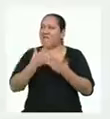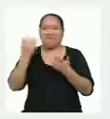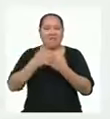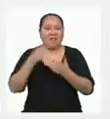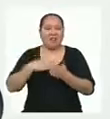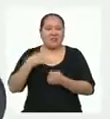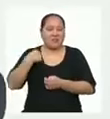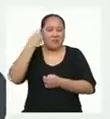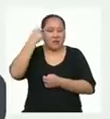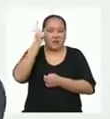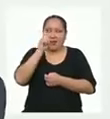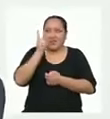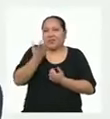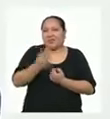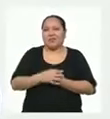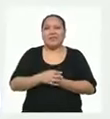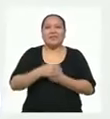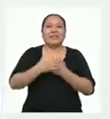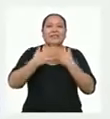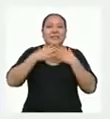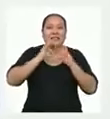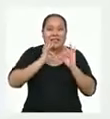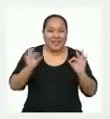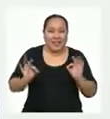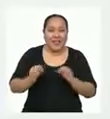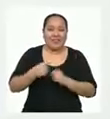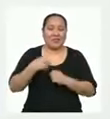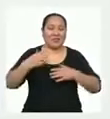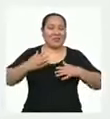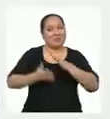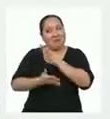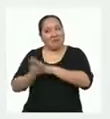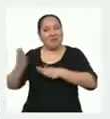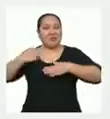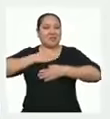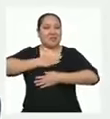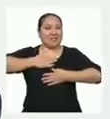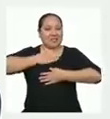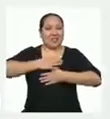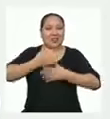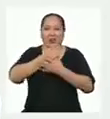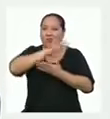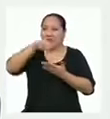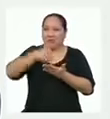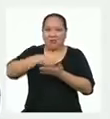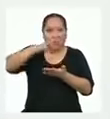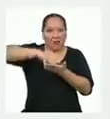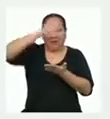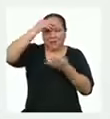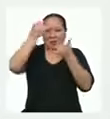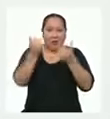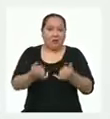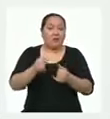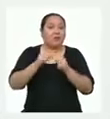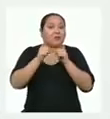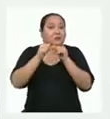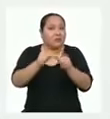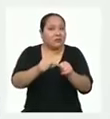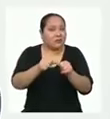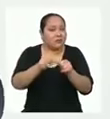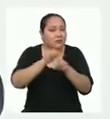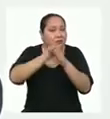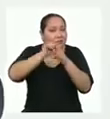que pensé. De nada, me voy contento con todo lo que hemos avanzado hoy. Y ya saben, sigan practicando